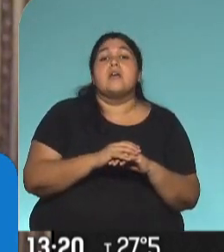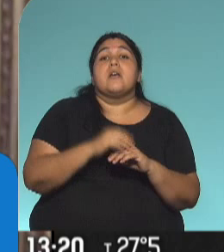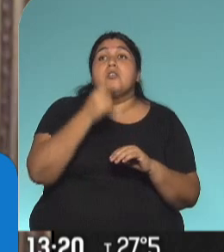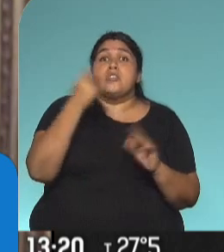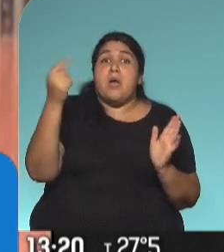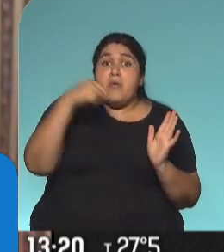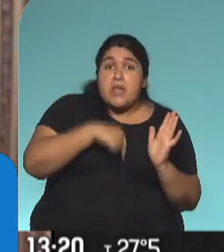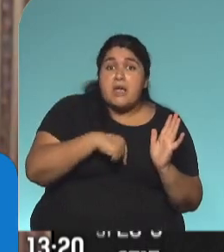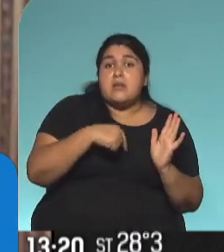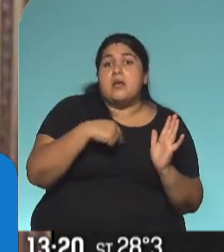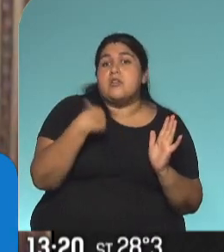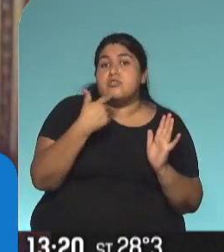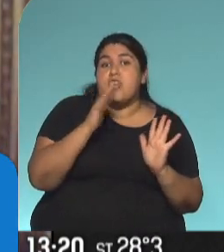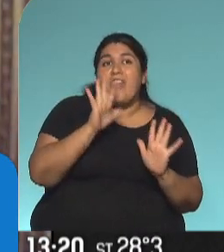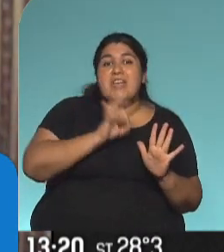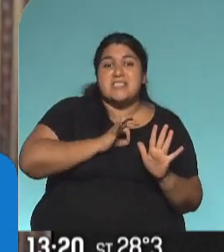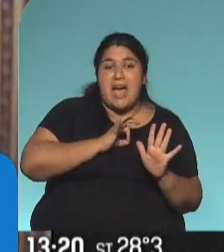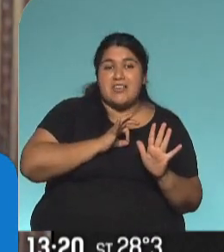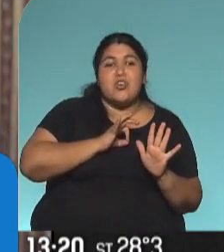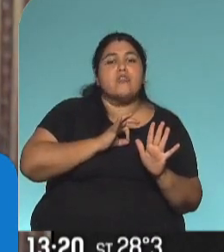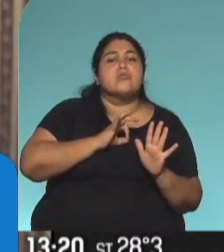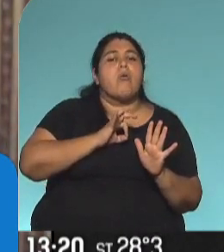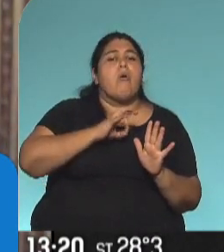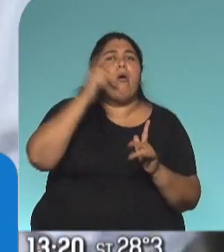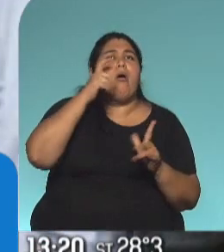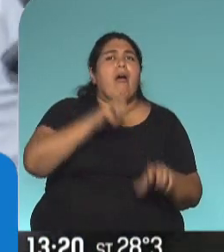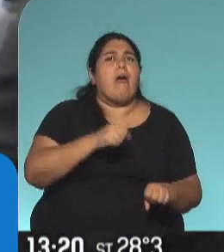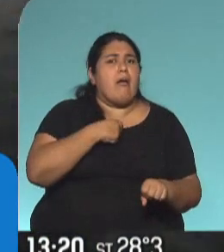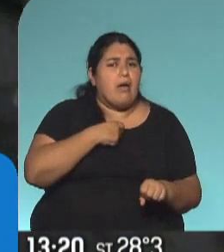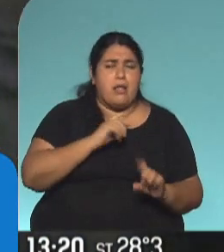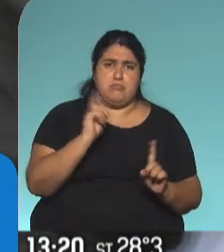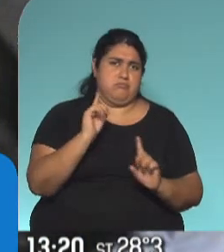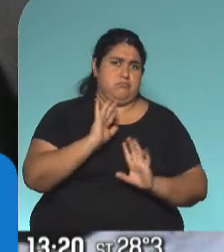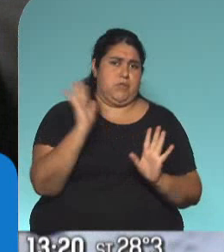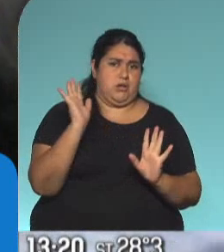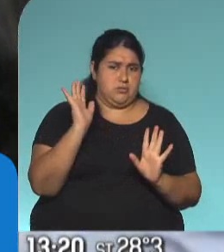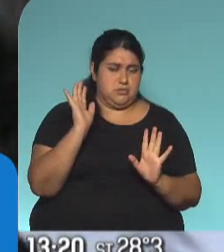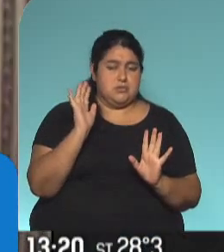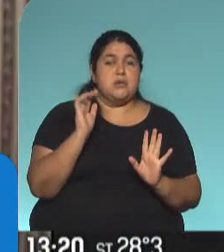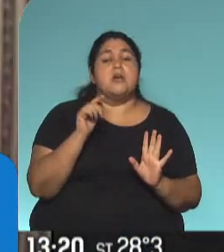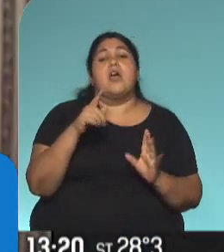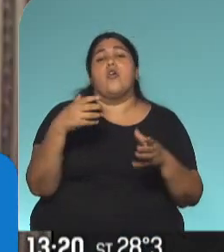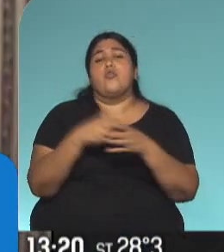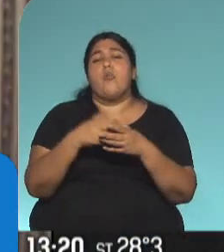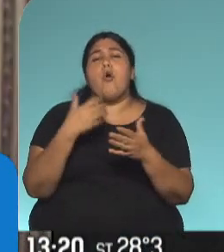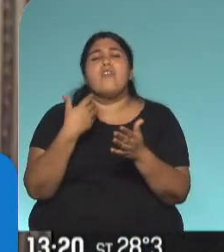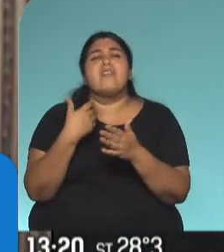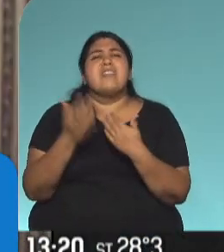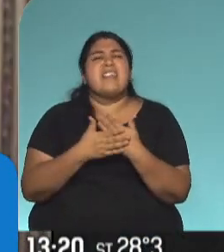Y efectivamente en 10 años no tuvimos estas misiones de virreyes y nos fue mejor que nunca. Candidato de izquierda, ¿quién le ha dicho eso?